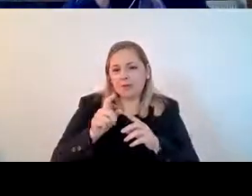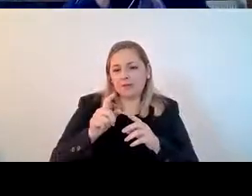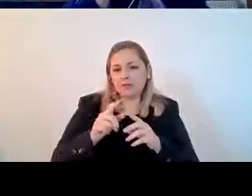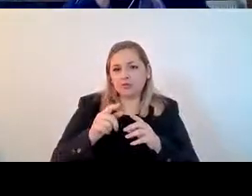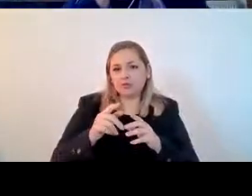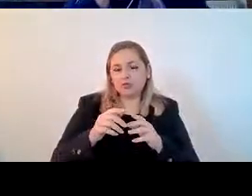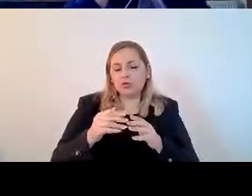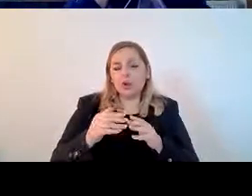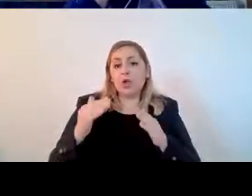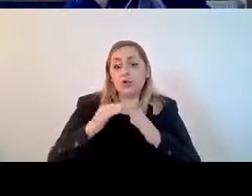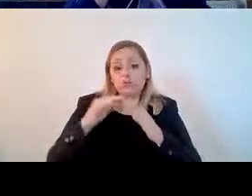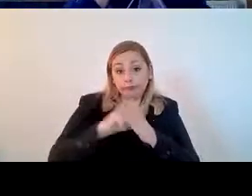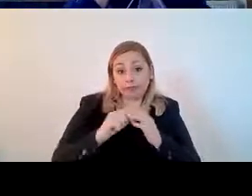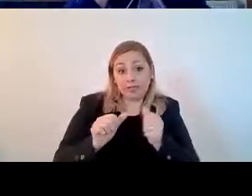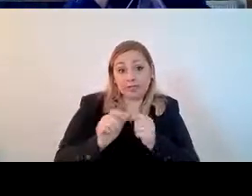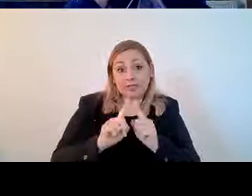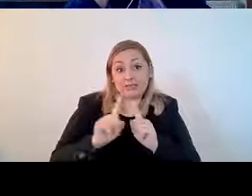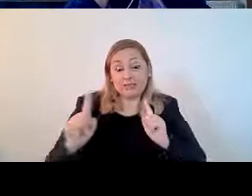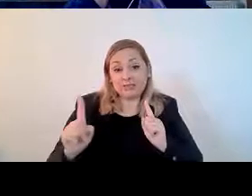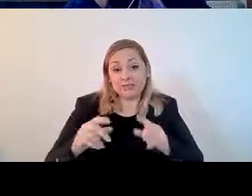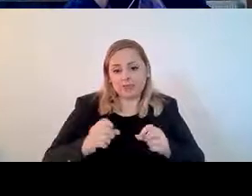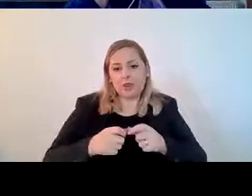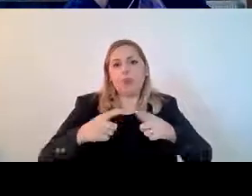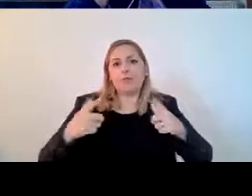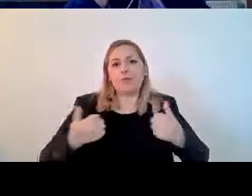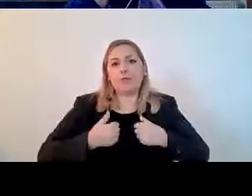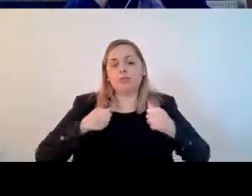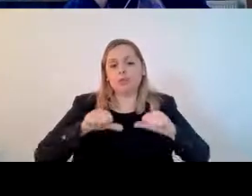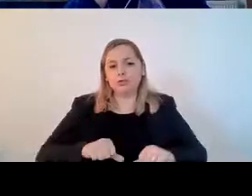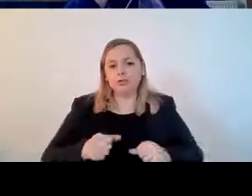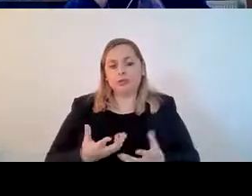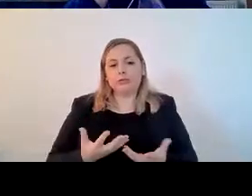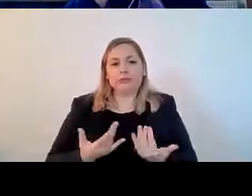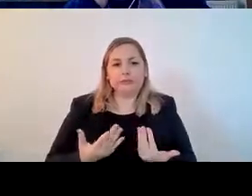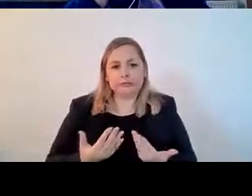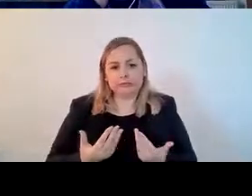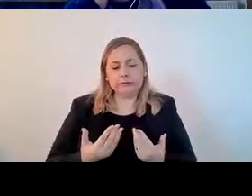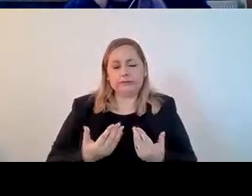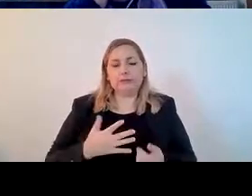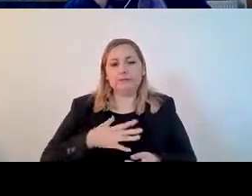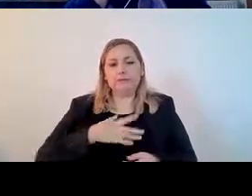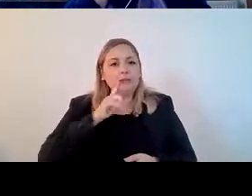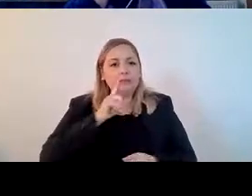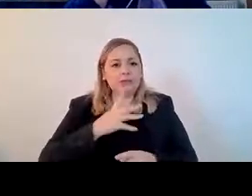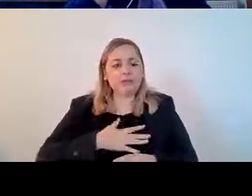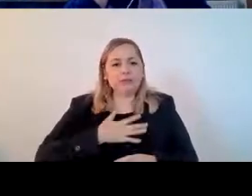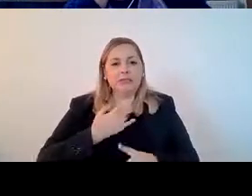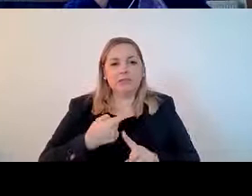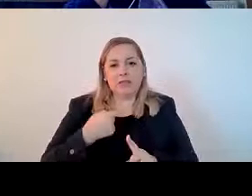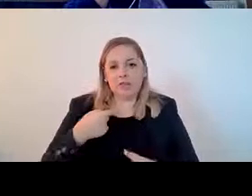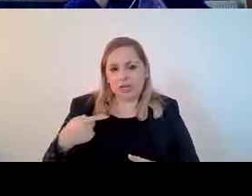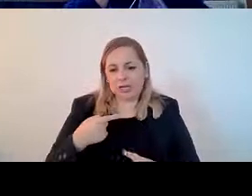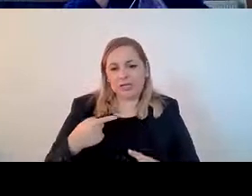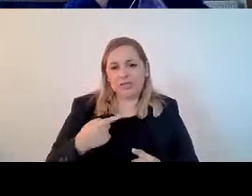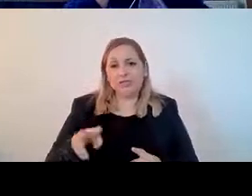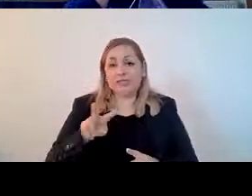la ansiedad, aumentaba la depresión, aumentaba el estrés y había sentimientos negativos. Los niveles de estrés para